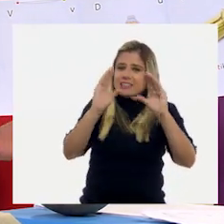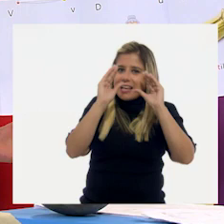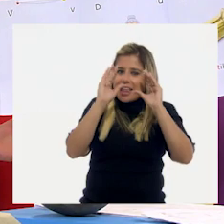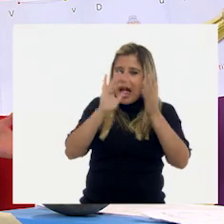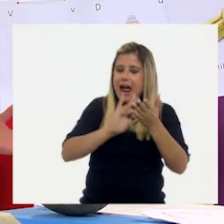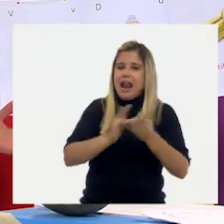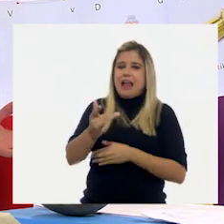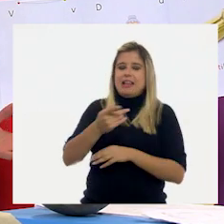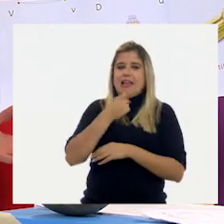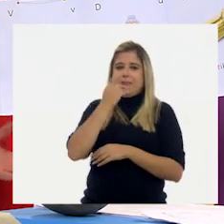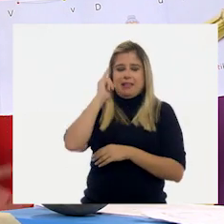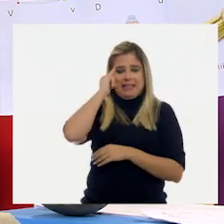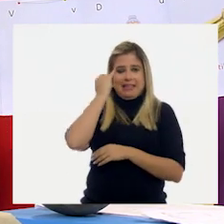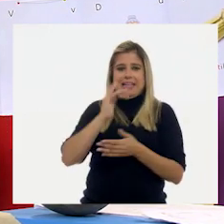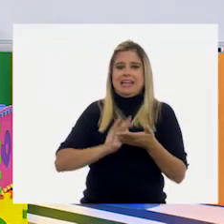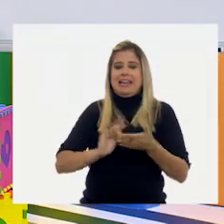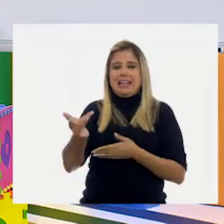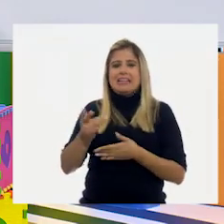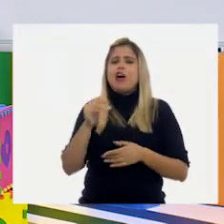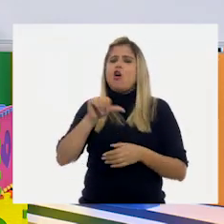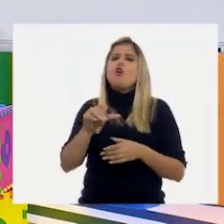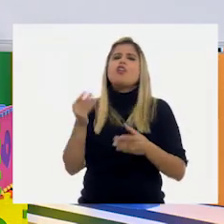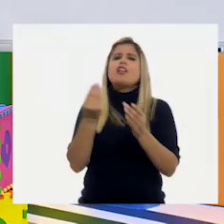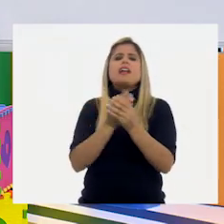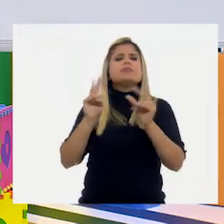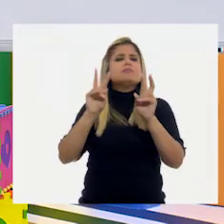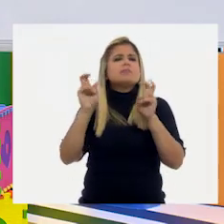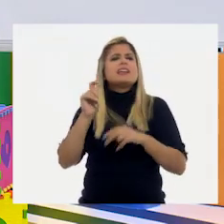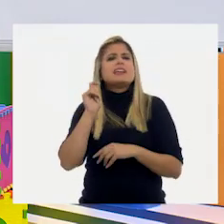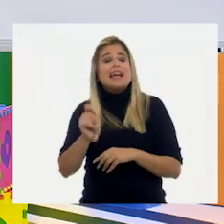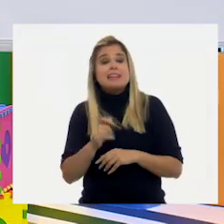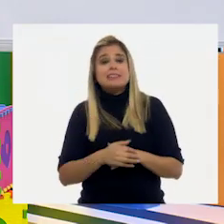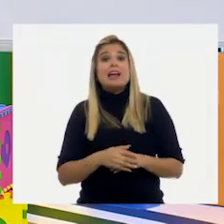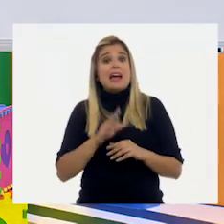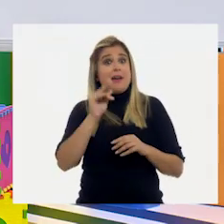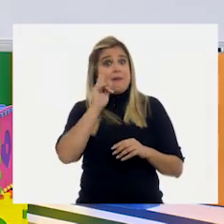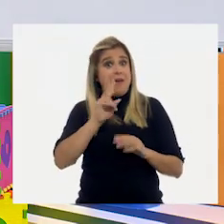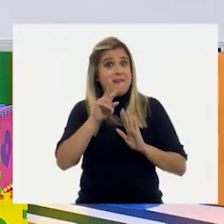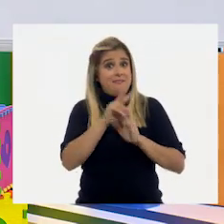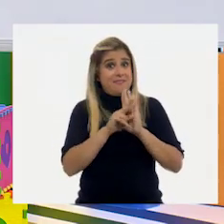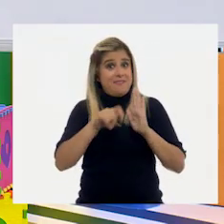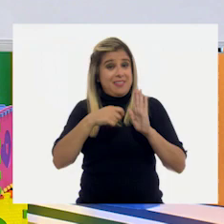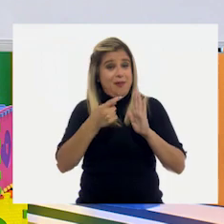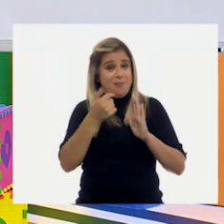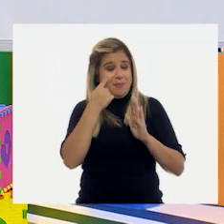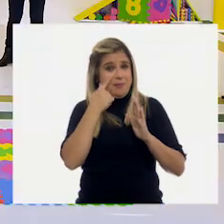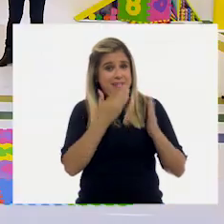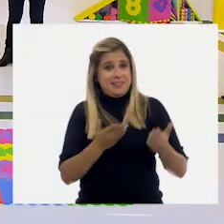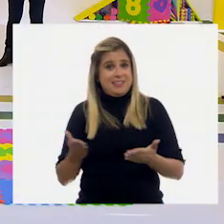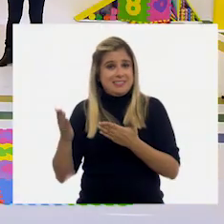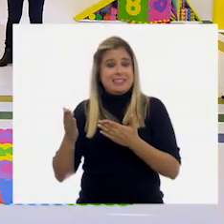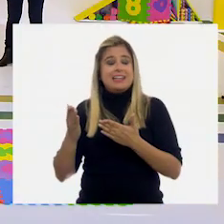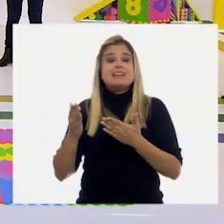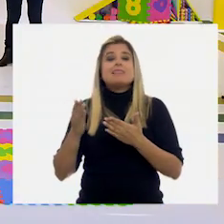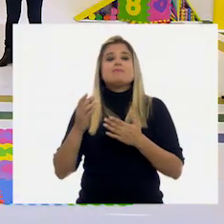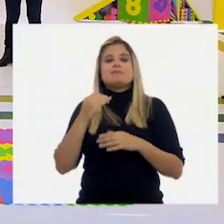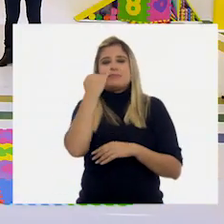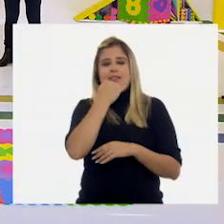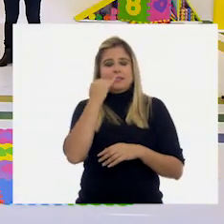a ver la clase del día de hoy, maestra? Pues, ¿qué te parece si vamos a ver un video? Ajá. ¿Cómo que con de ello?